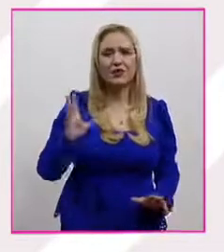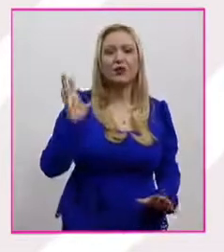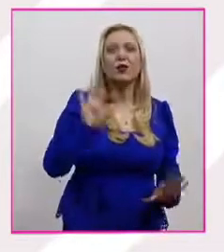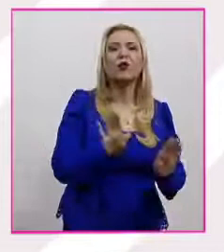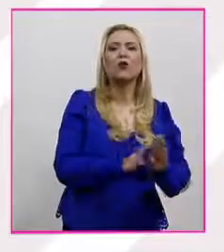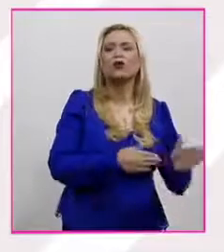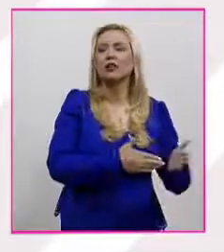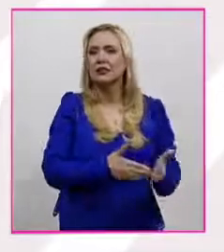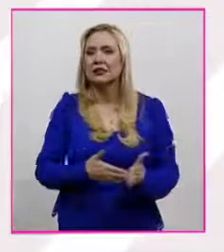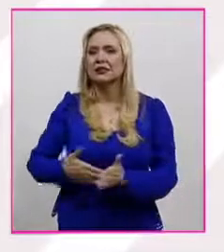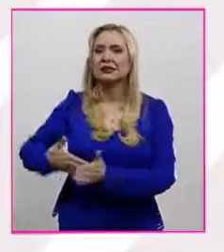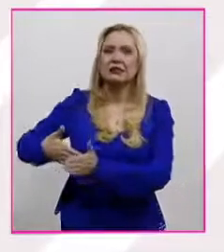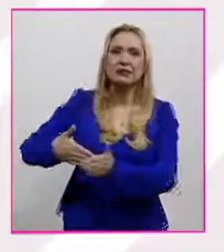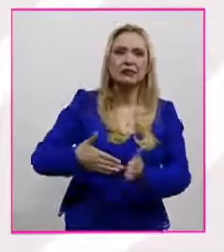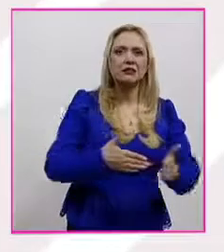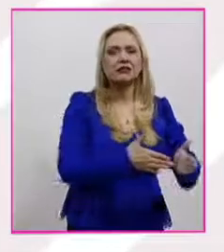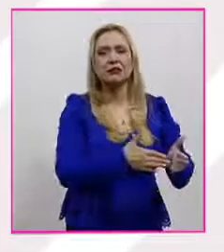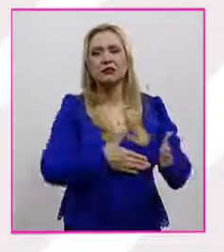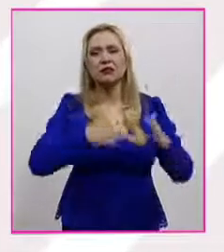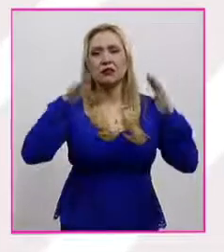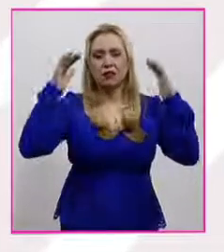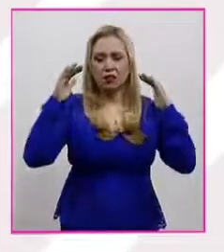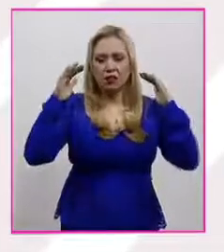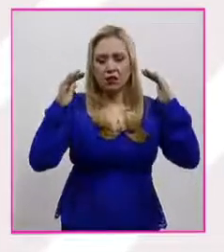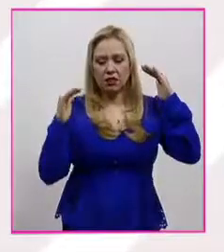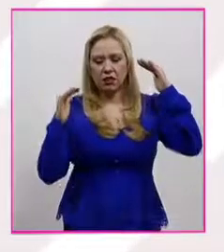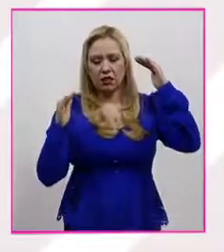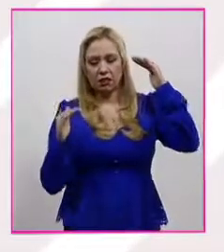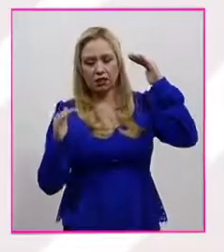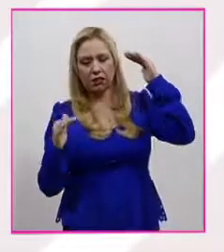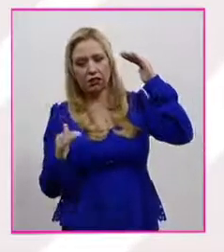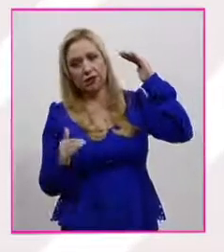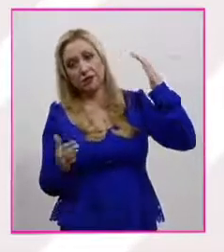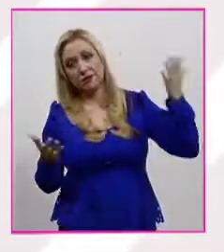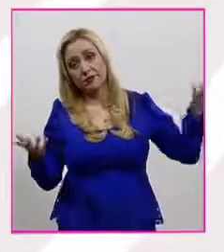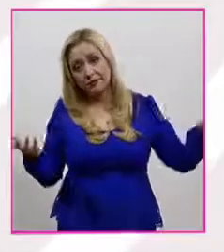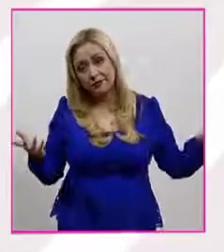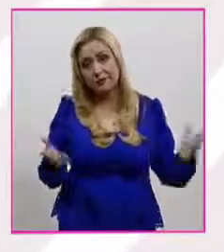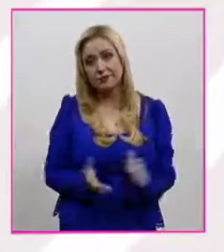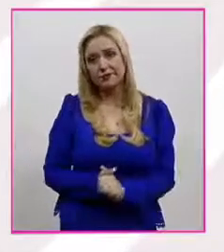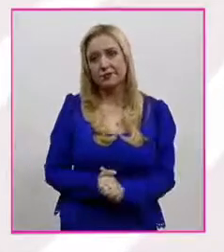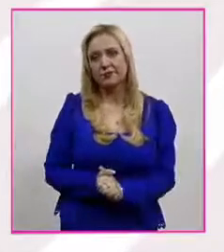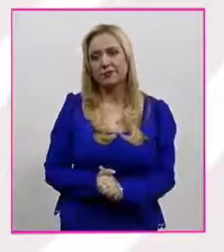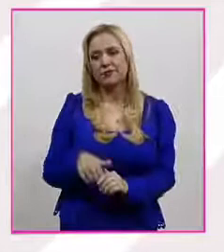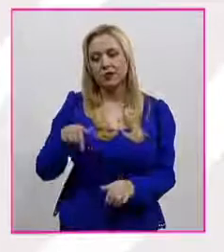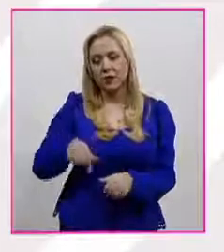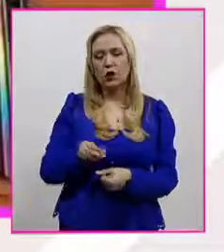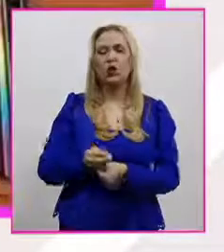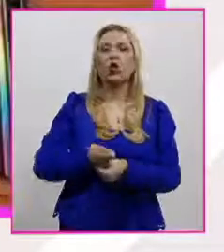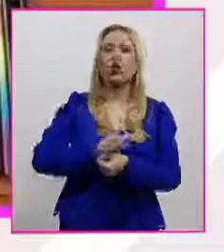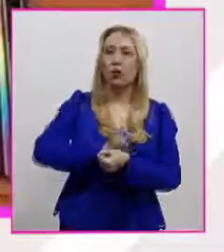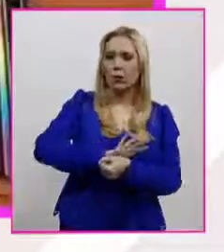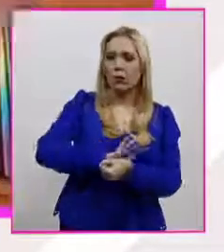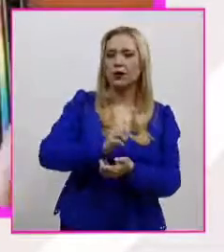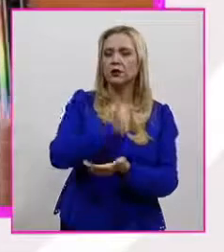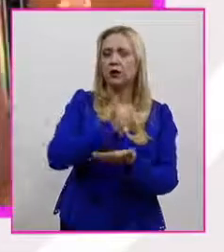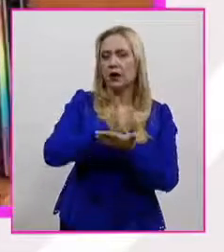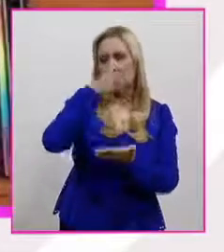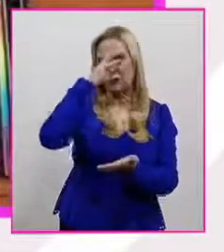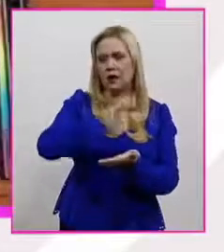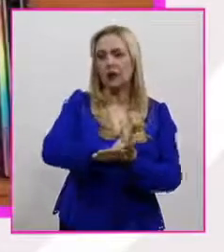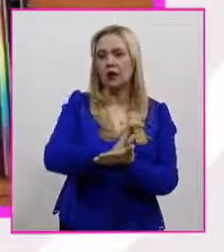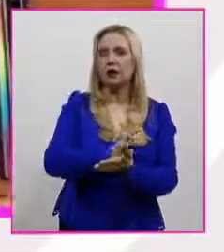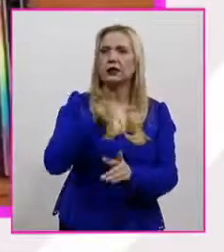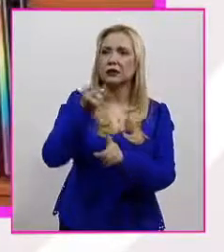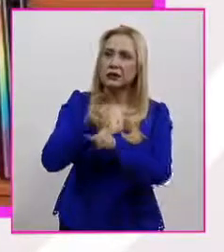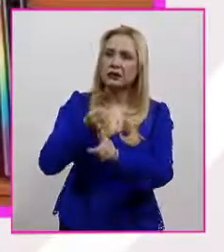esta desigualdad y esta falta de acceso a las oportunidades. Algo que desde el COPRED también hemos insistido con el sector privado, y aprovecho